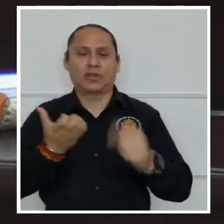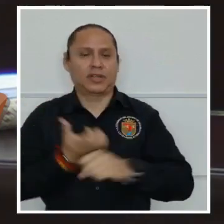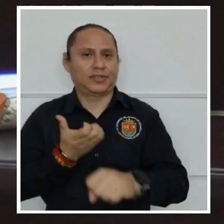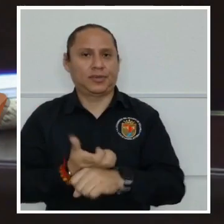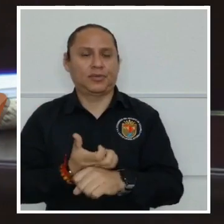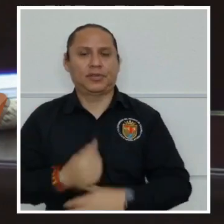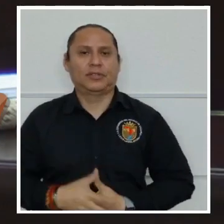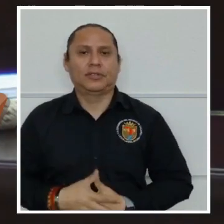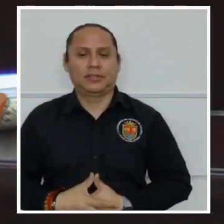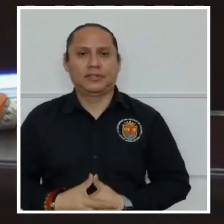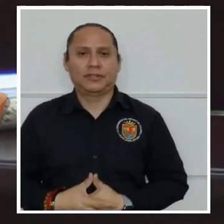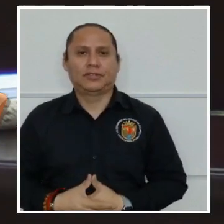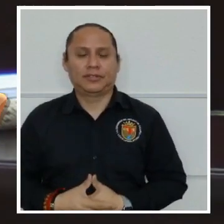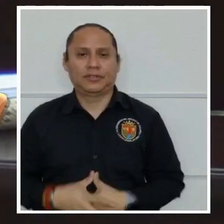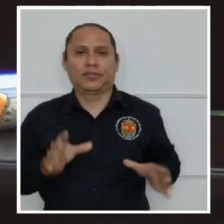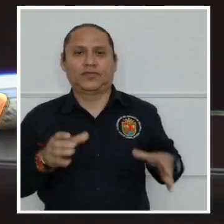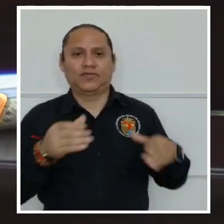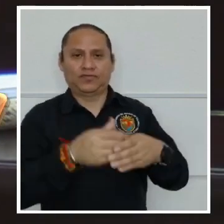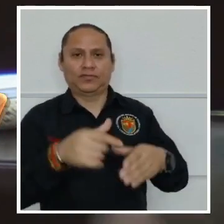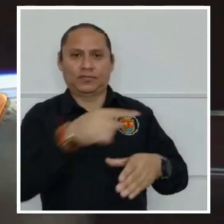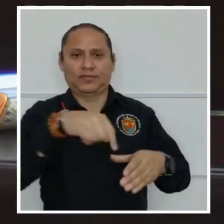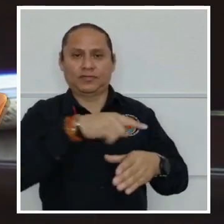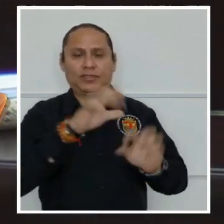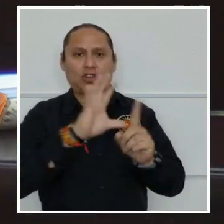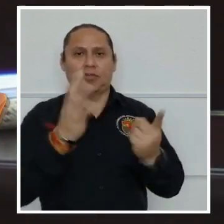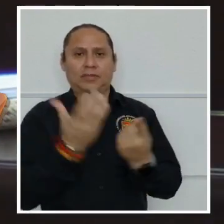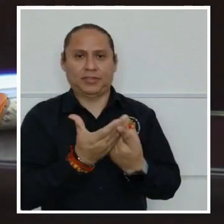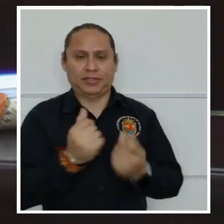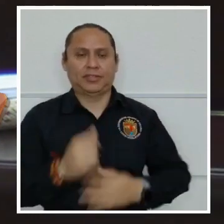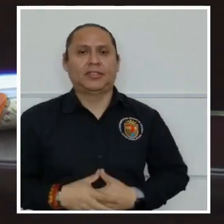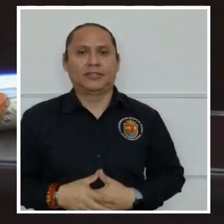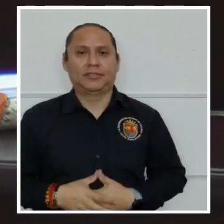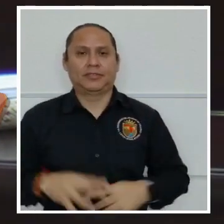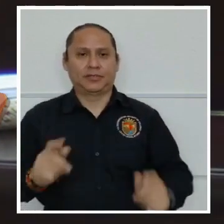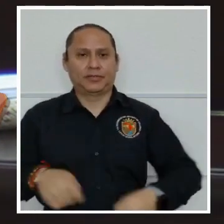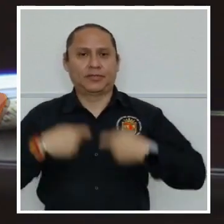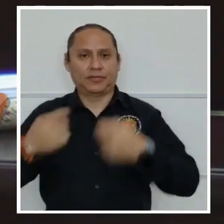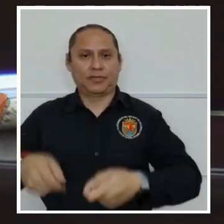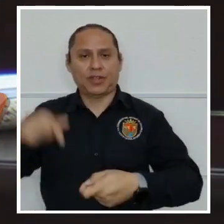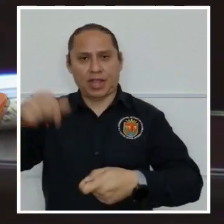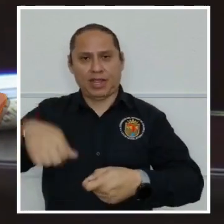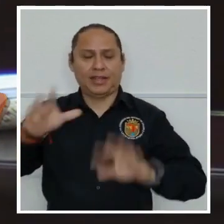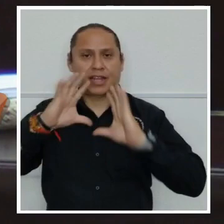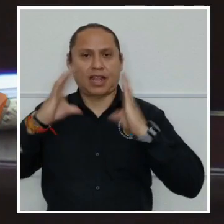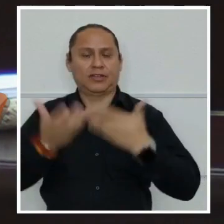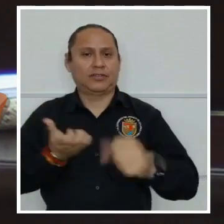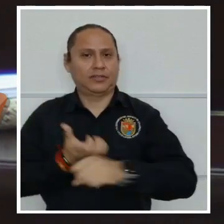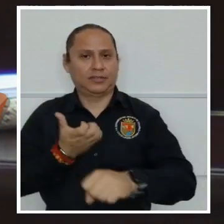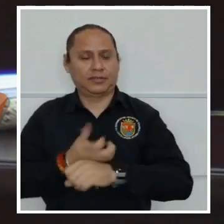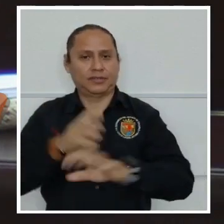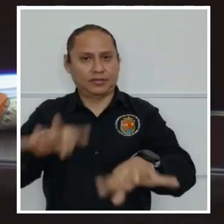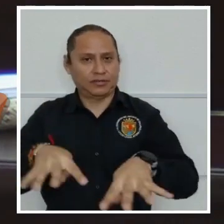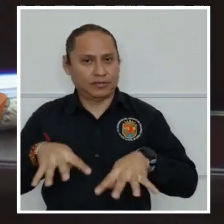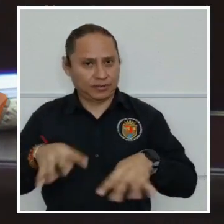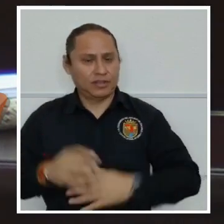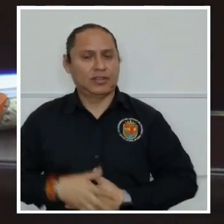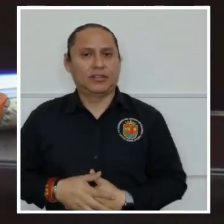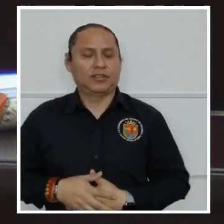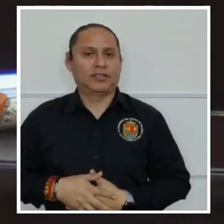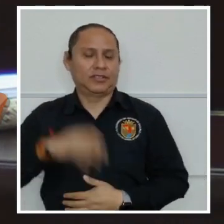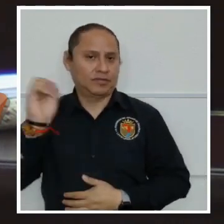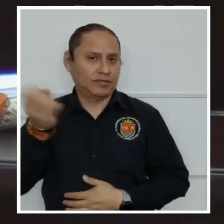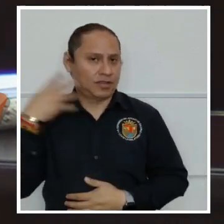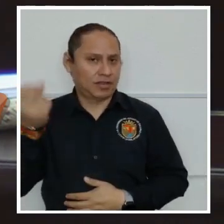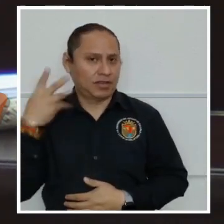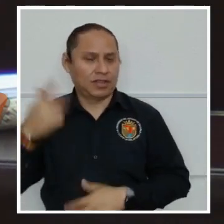Poder Legislativo, los integrantes de la suscrita comisión sometemos a consideración del Pleno de esta